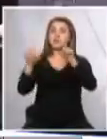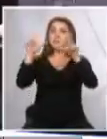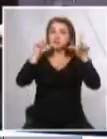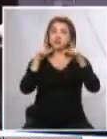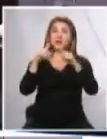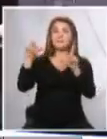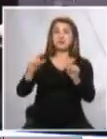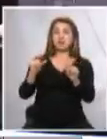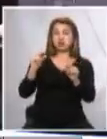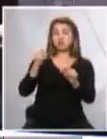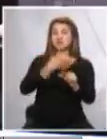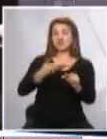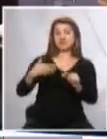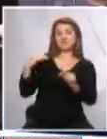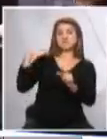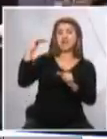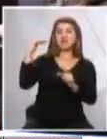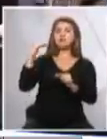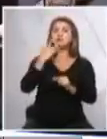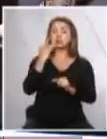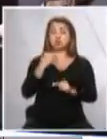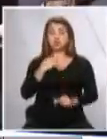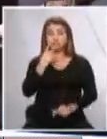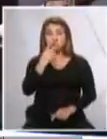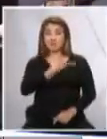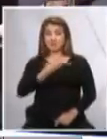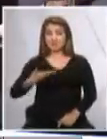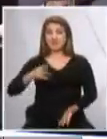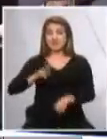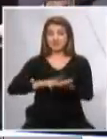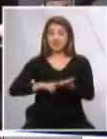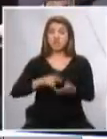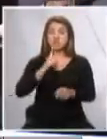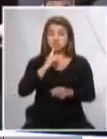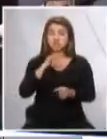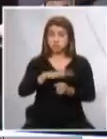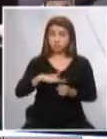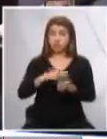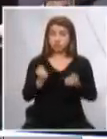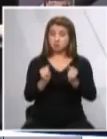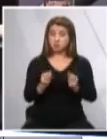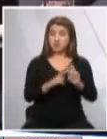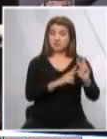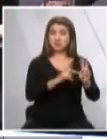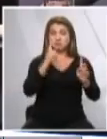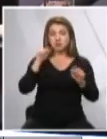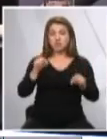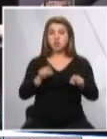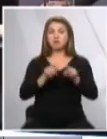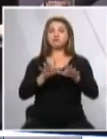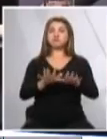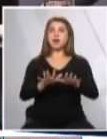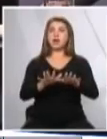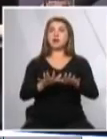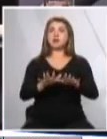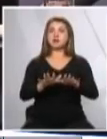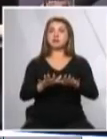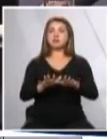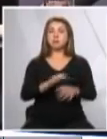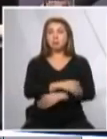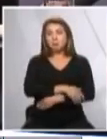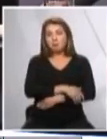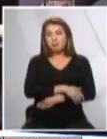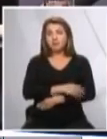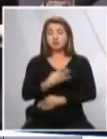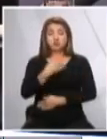el punto que hago. Y créeme que yo y la presidenta de verdad tiene las condiciones para hacerlo. Uh-huh. Pero ha caído una parálisis, donde yo entiendo una